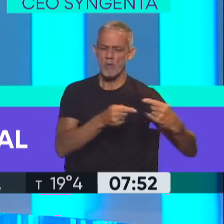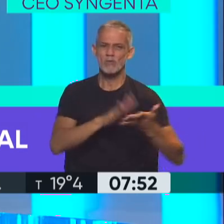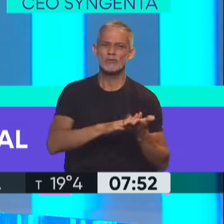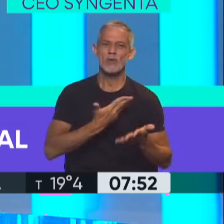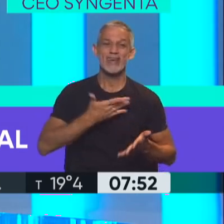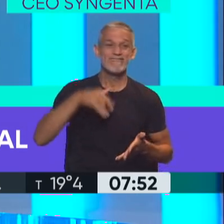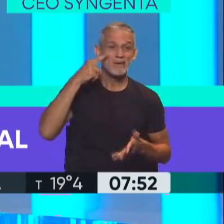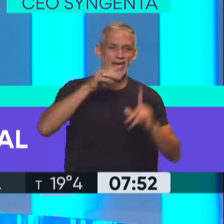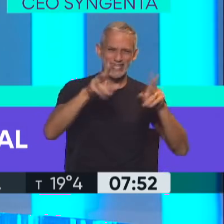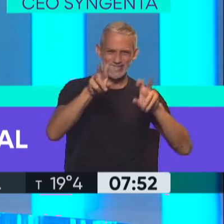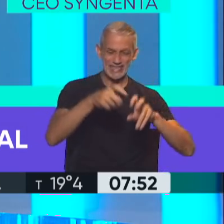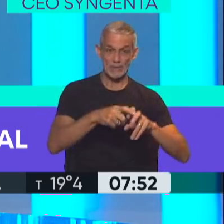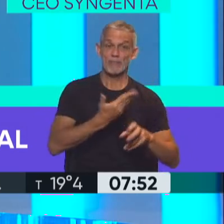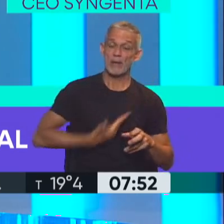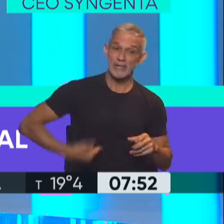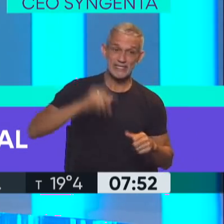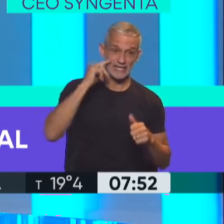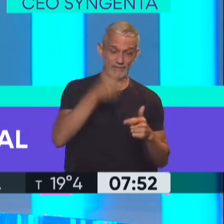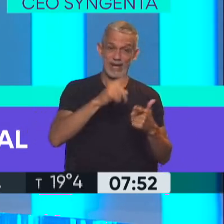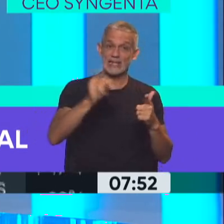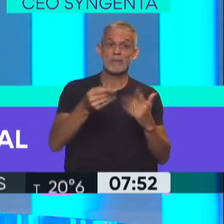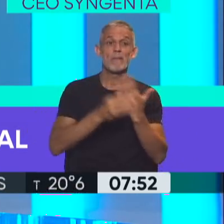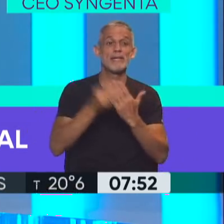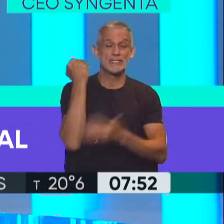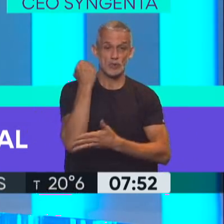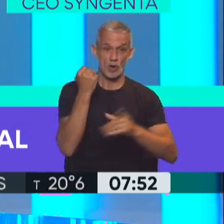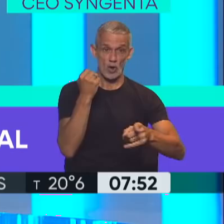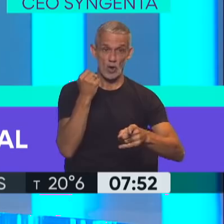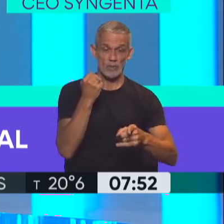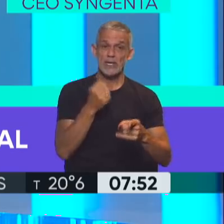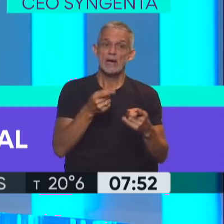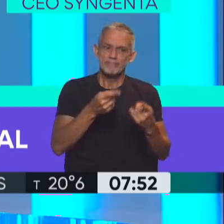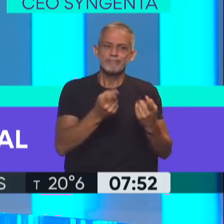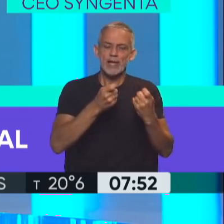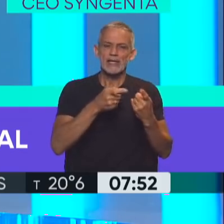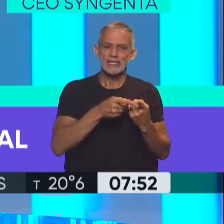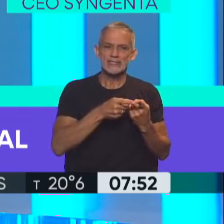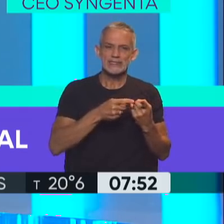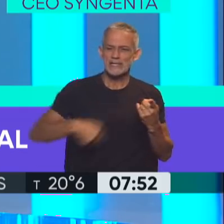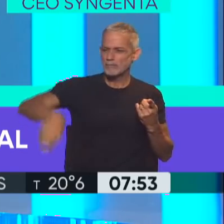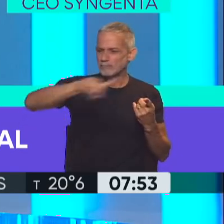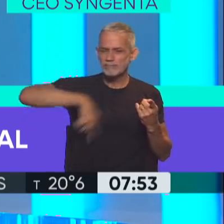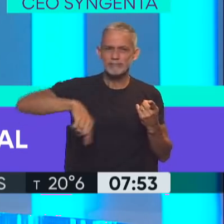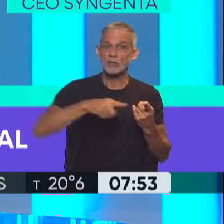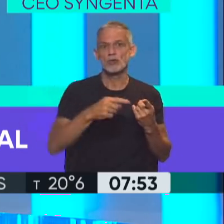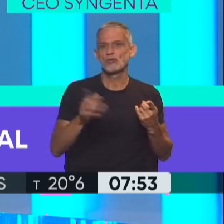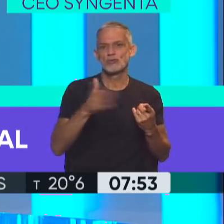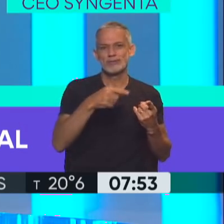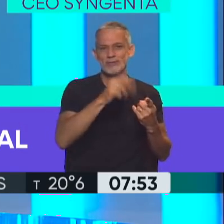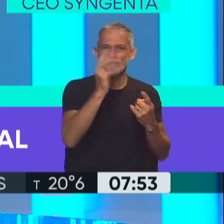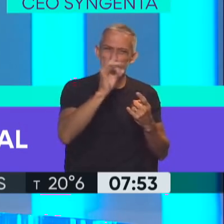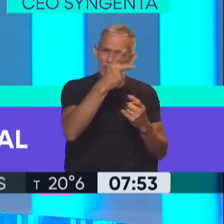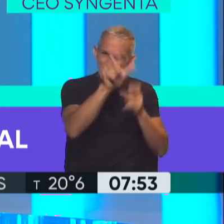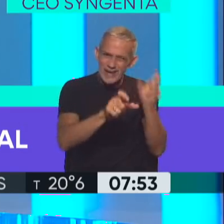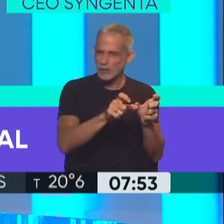internacional- tanto al presidente como el ministro de economía necesitan más que solamente ellos la nación necesita